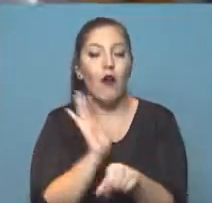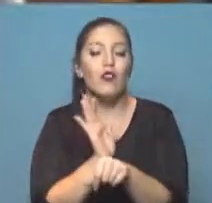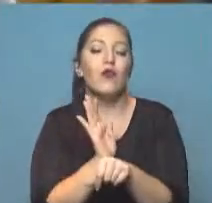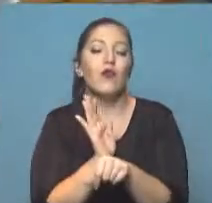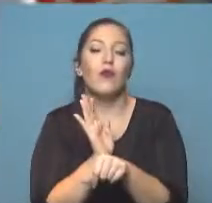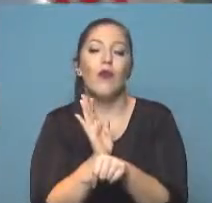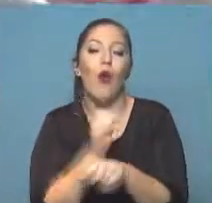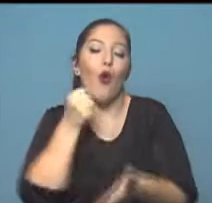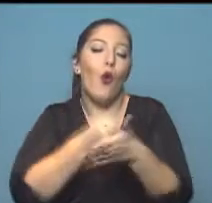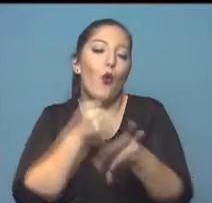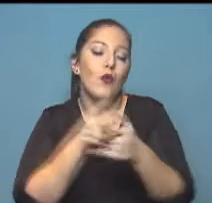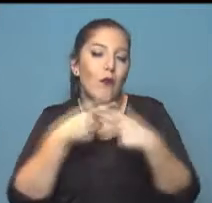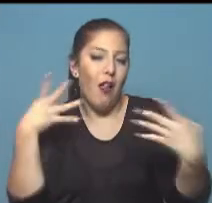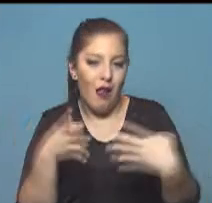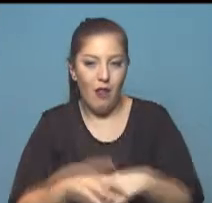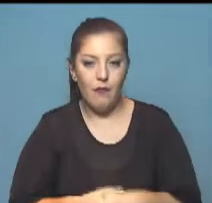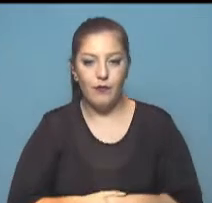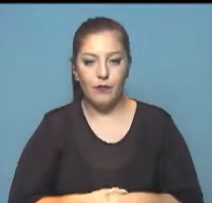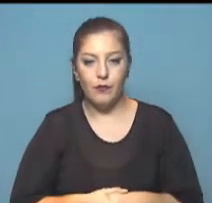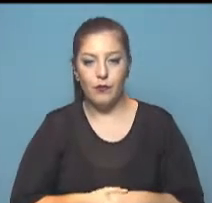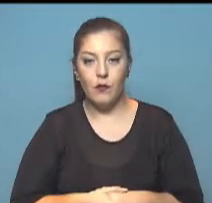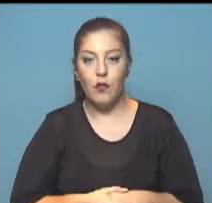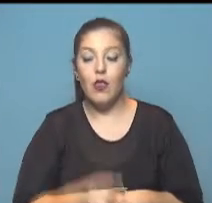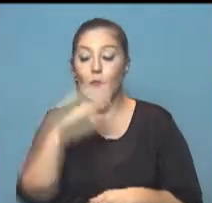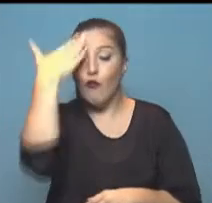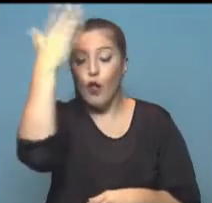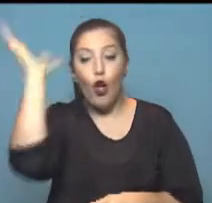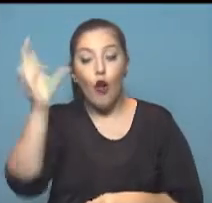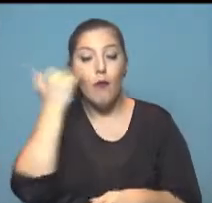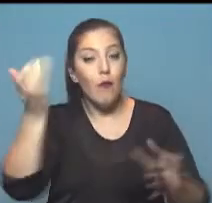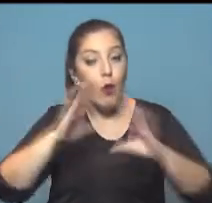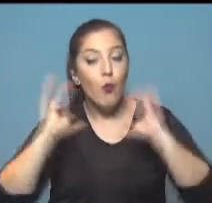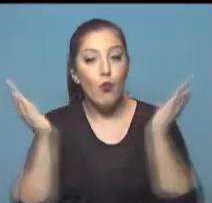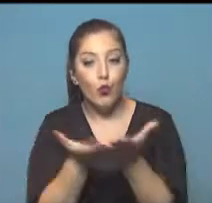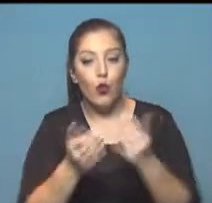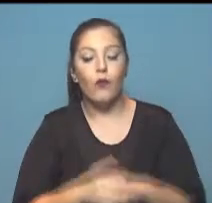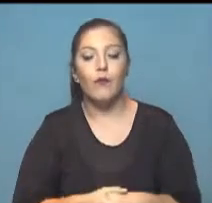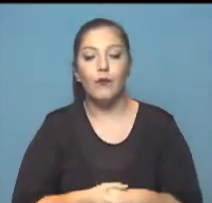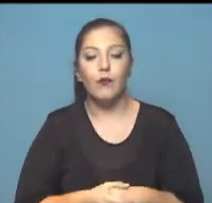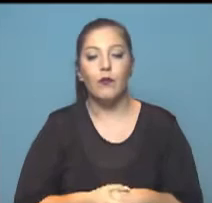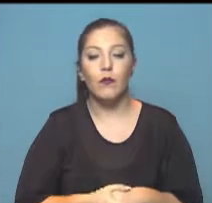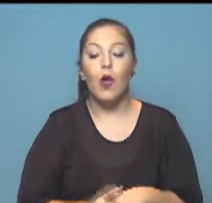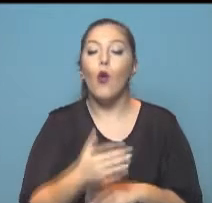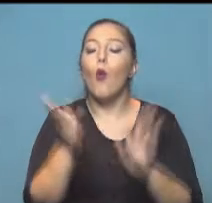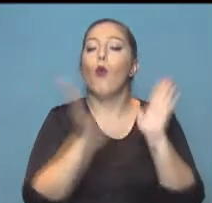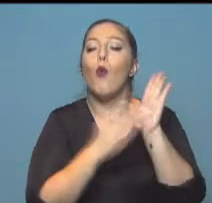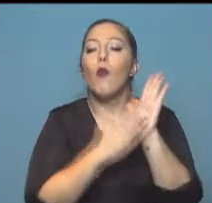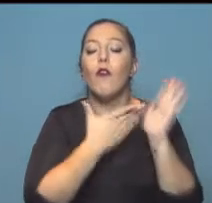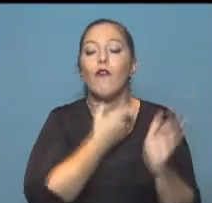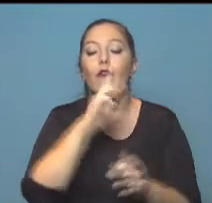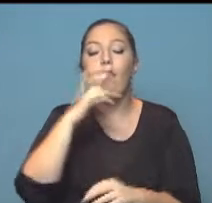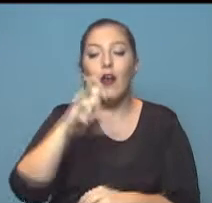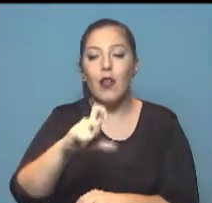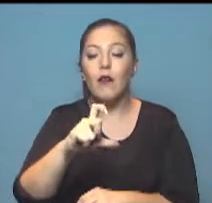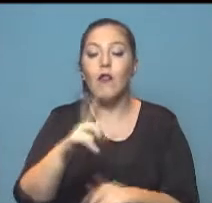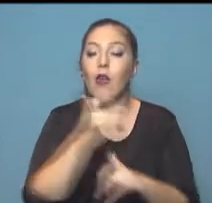contexto de la lucha armada. Reafirmamos ante Colombia y el mundo. En tanto, en un comunicado, las FARC-EP informaron